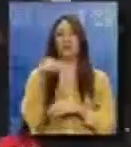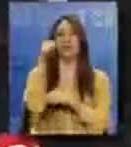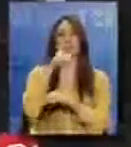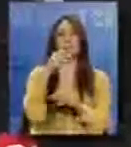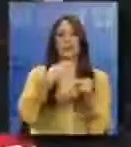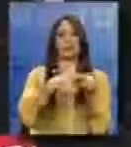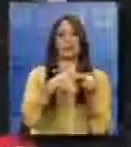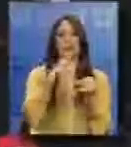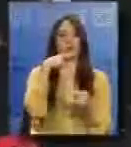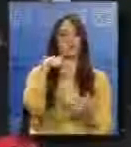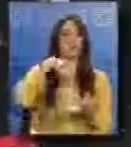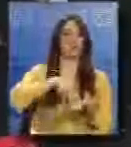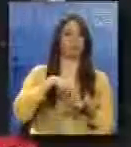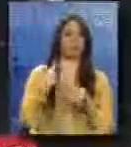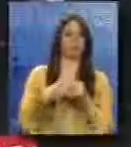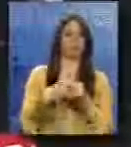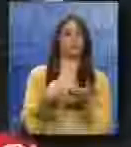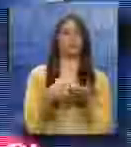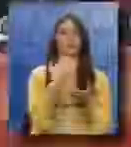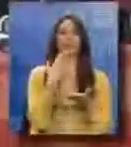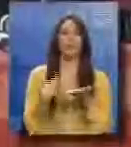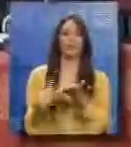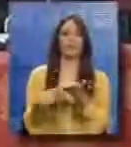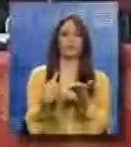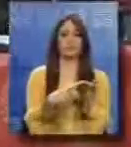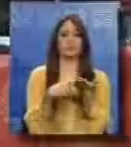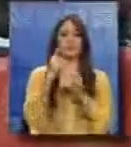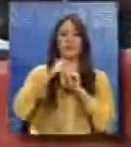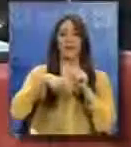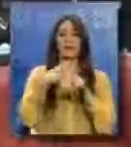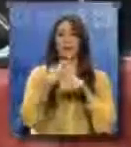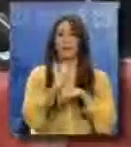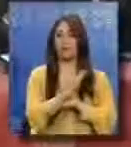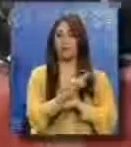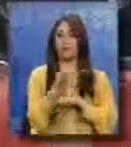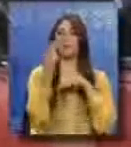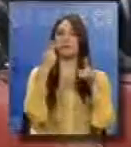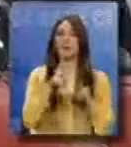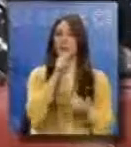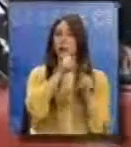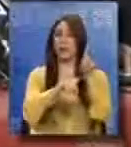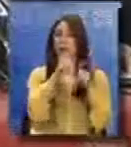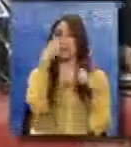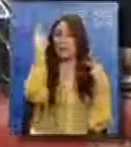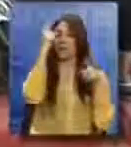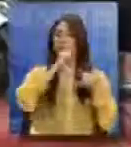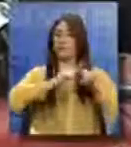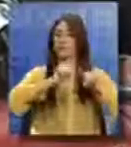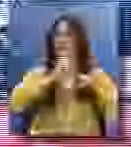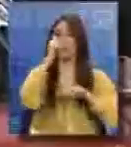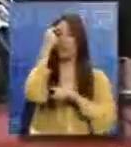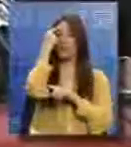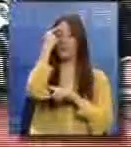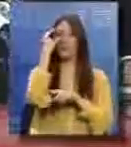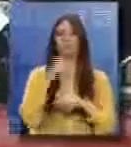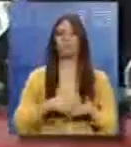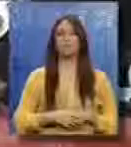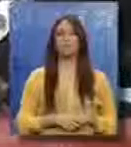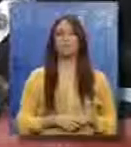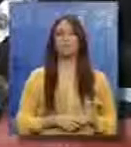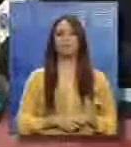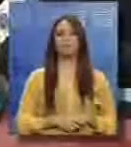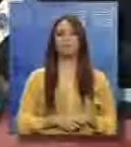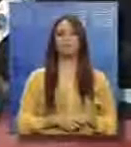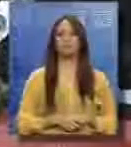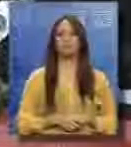en Quito tras una sesión de sus representantes, durante la cual también cuestionaron algunas políticas gubernamentales.